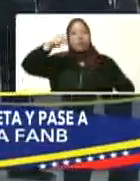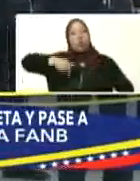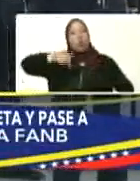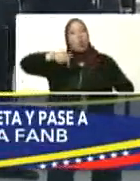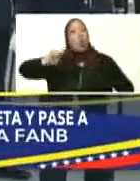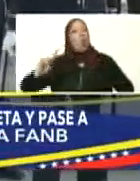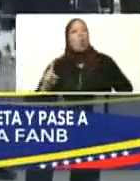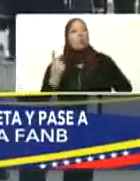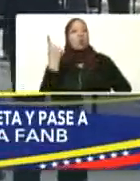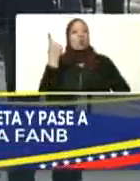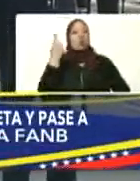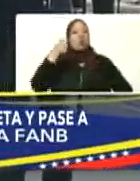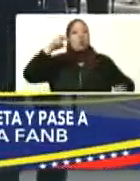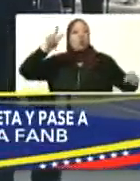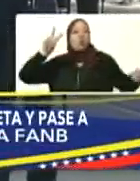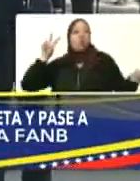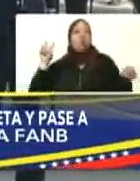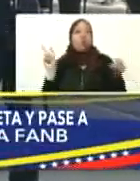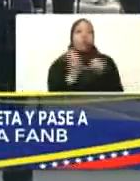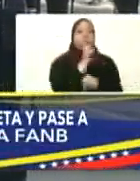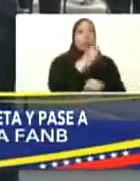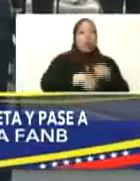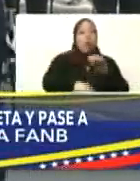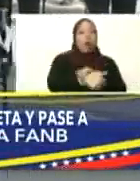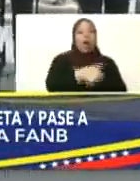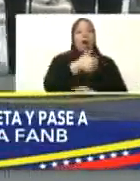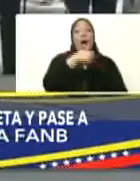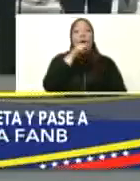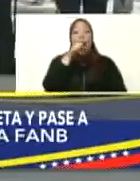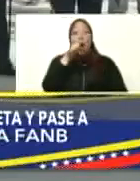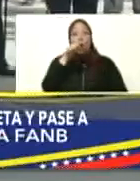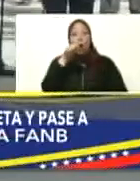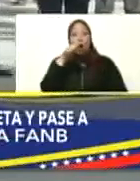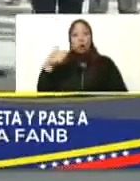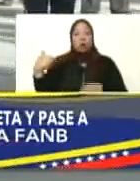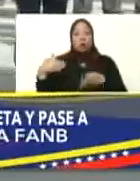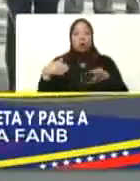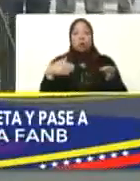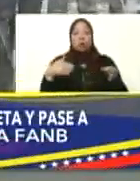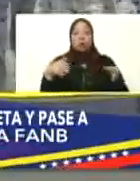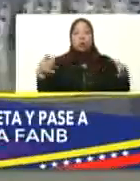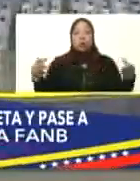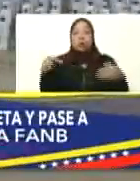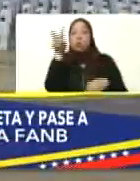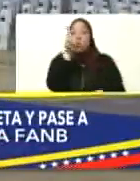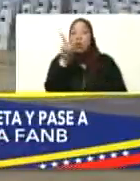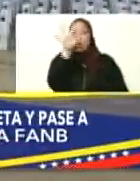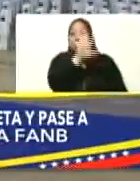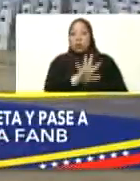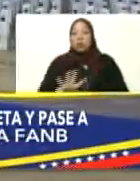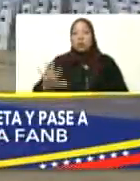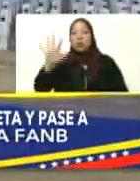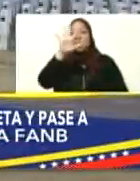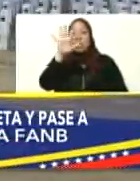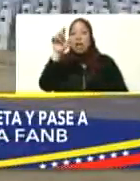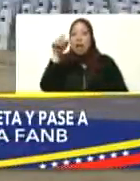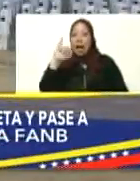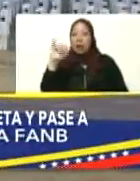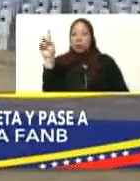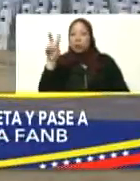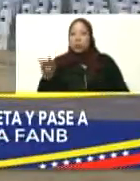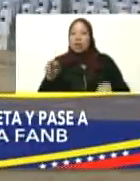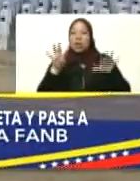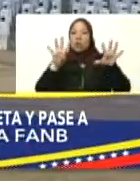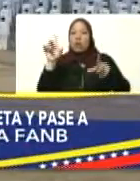ellos fue la violación a nuestras aguas jurisdiccionales por parte de la corbeta Caldas, el